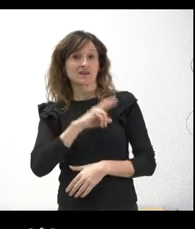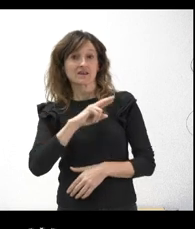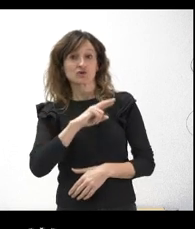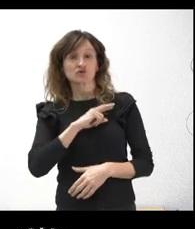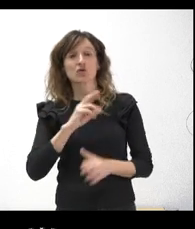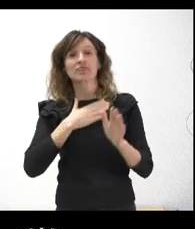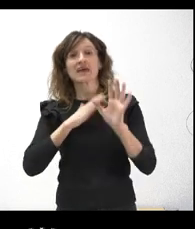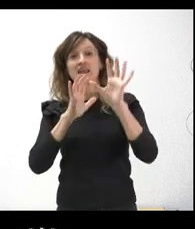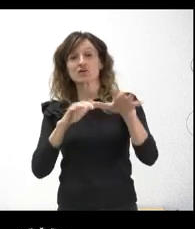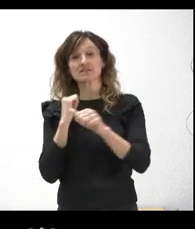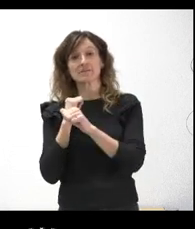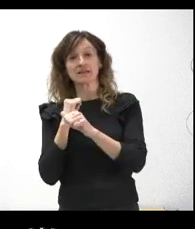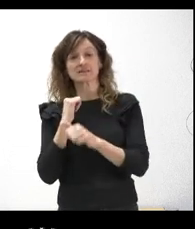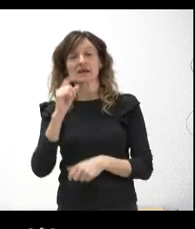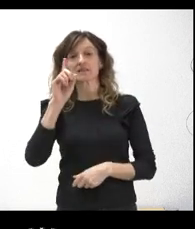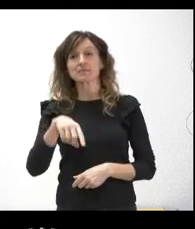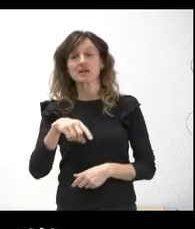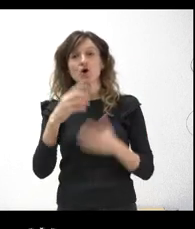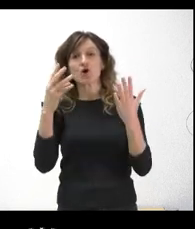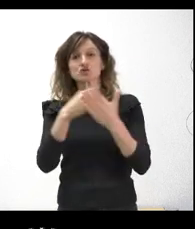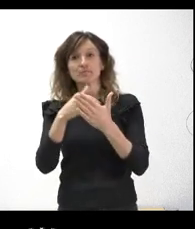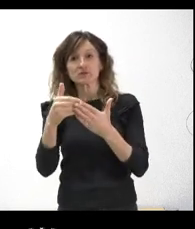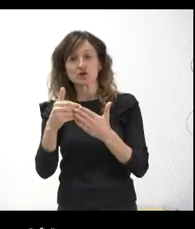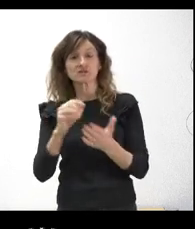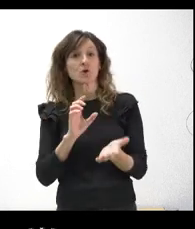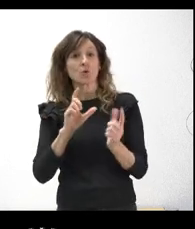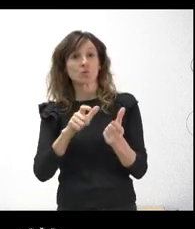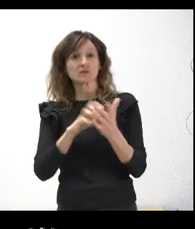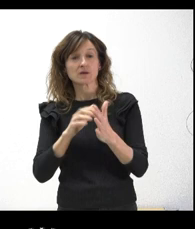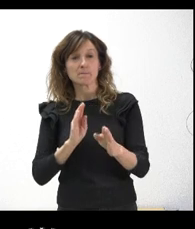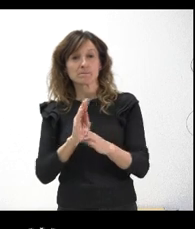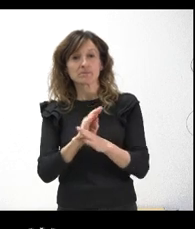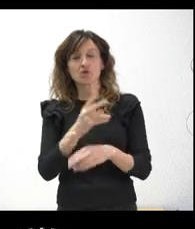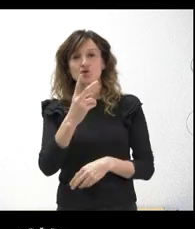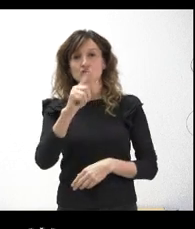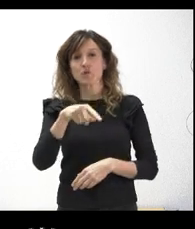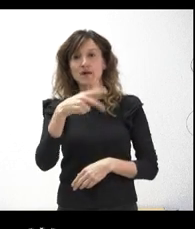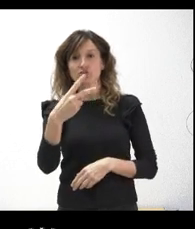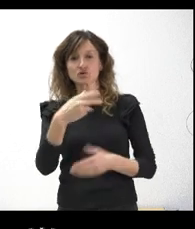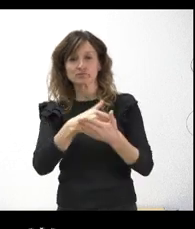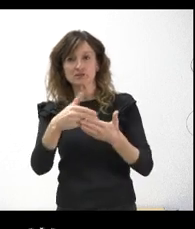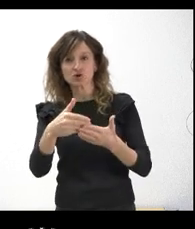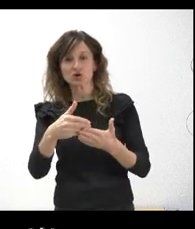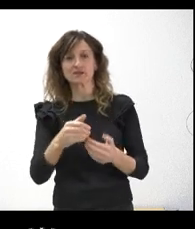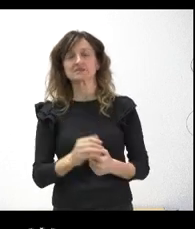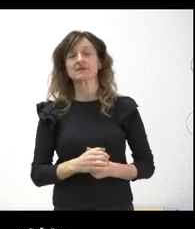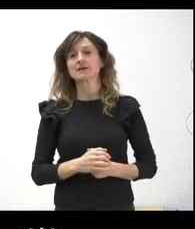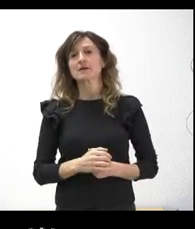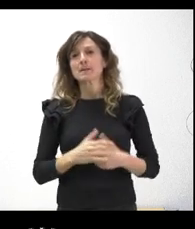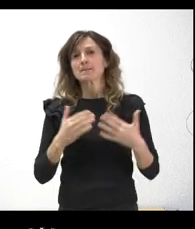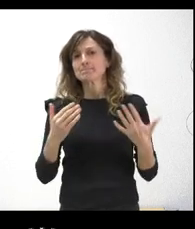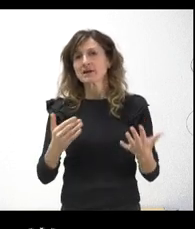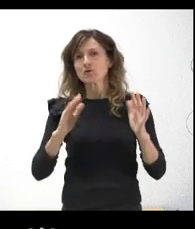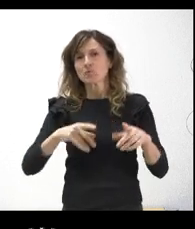de León en el cual de la inversión de 8 millones la junta de Castilla León pagó 2,2 a lo largo de varias anualidades pero no se está podiendo